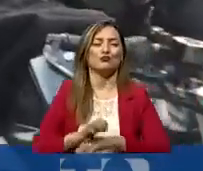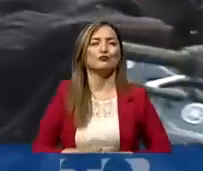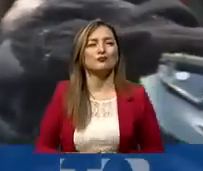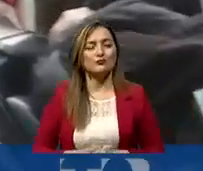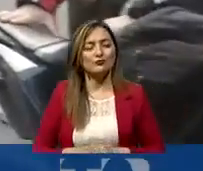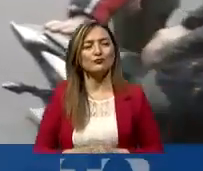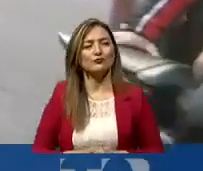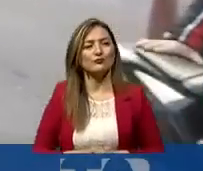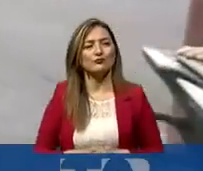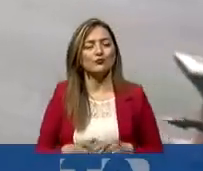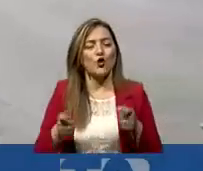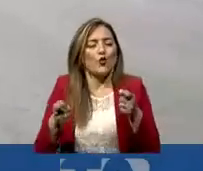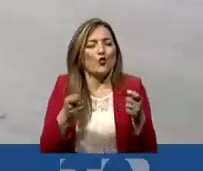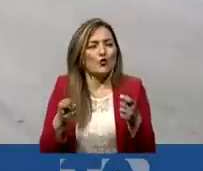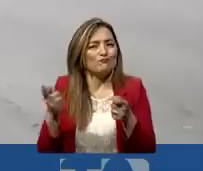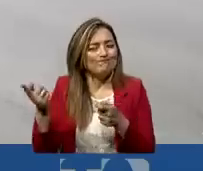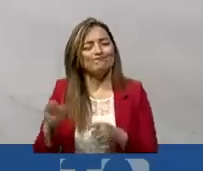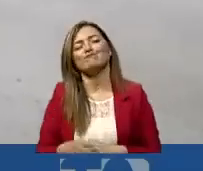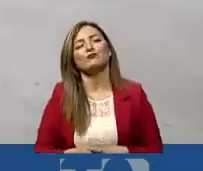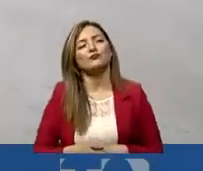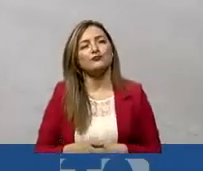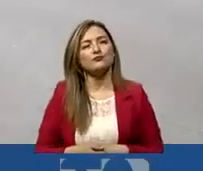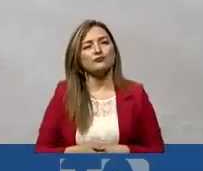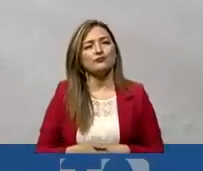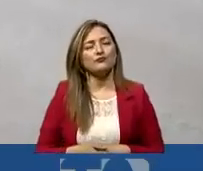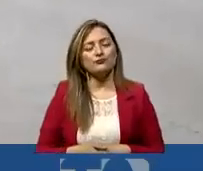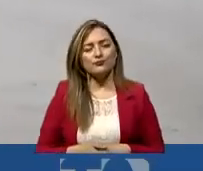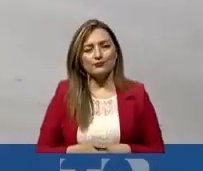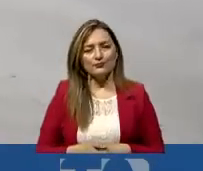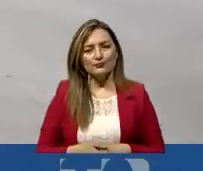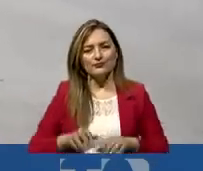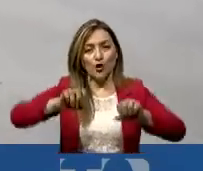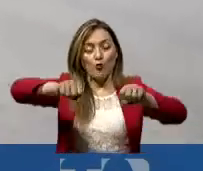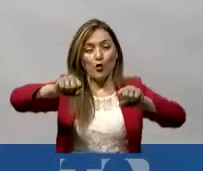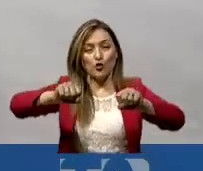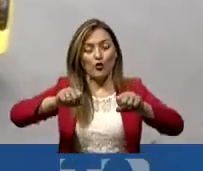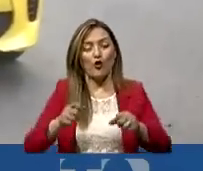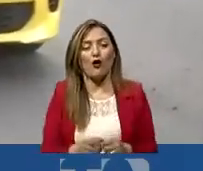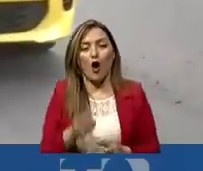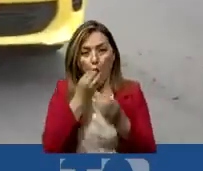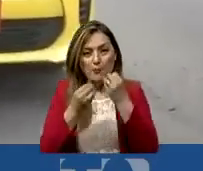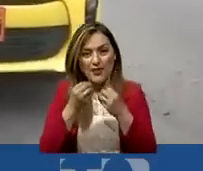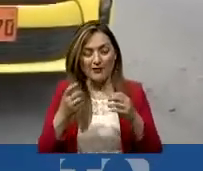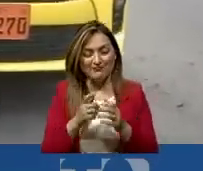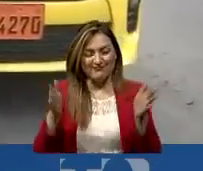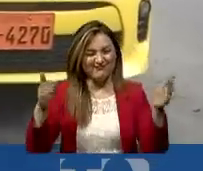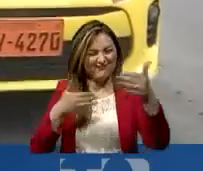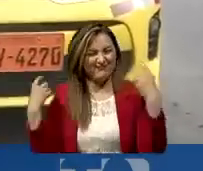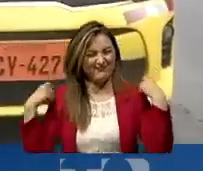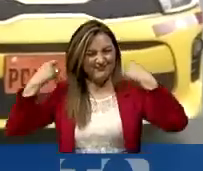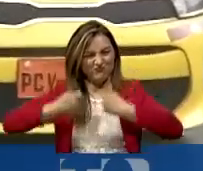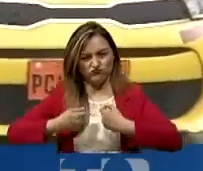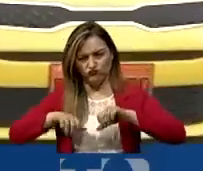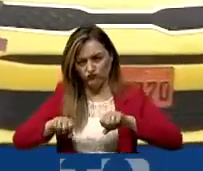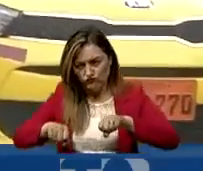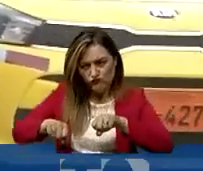nacional. Se van a realizar estos controles también a los repartidores de comida. Hemos visto en estos últimos meses que son ellos